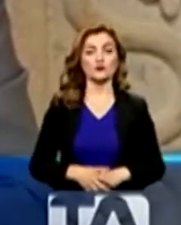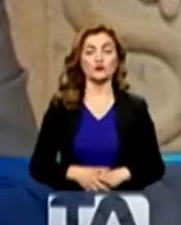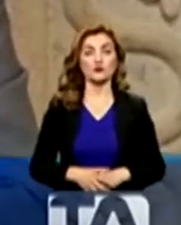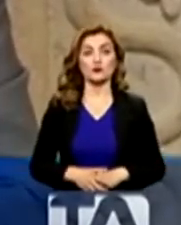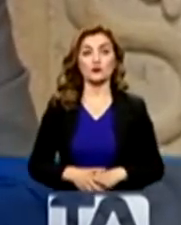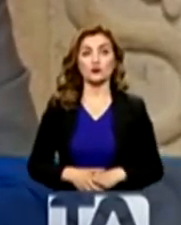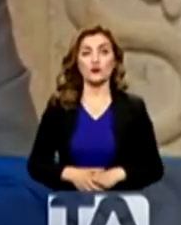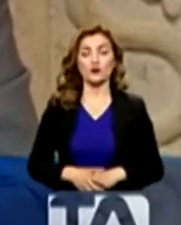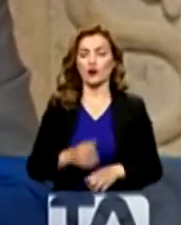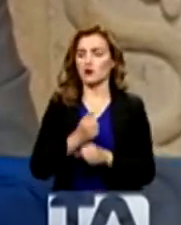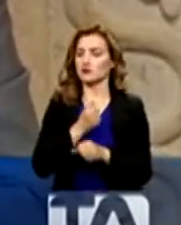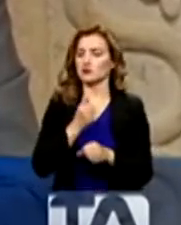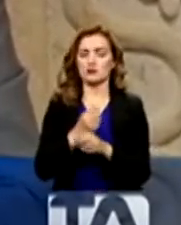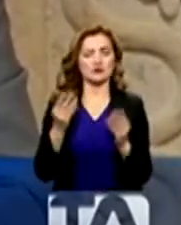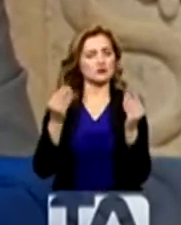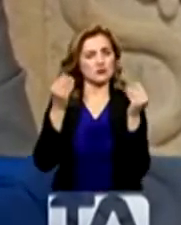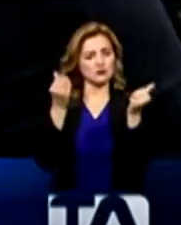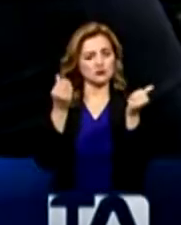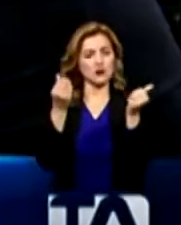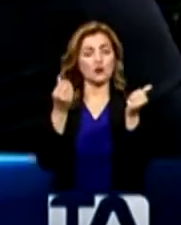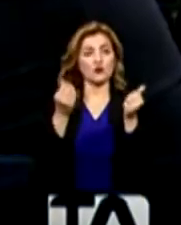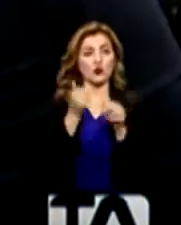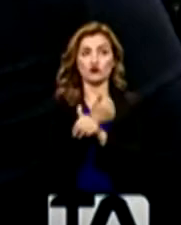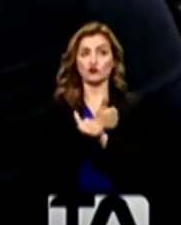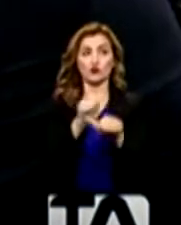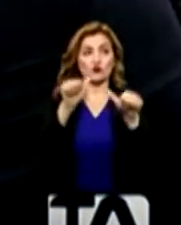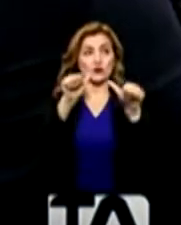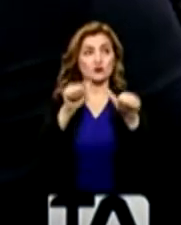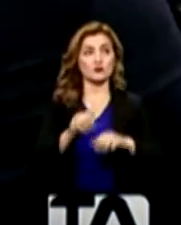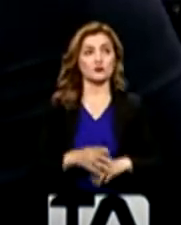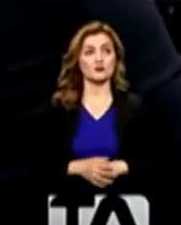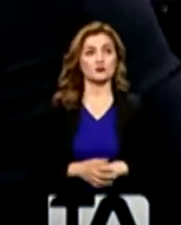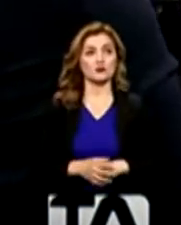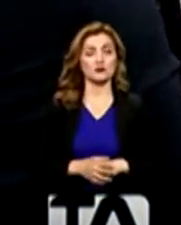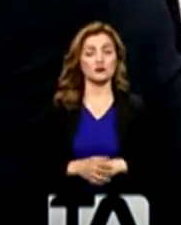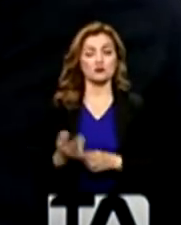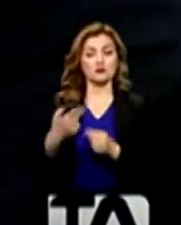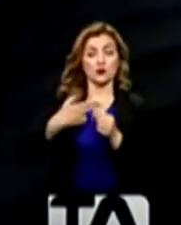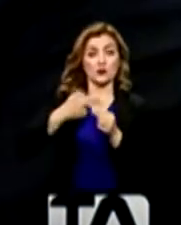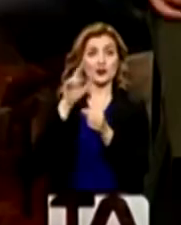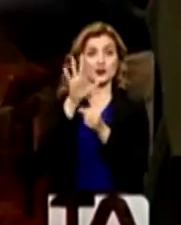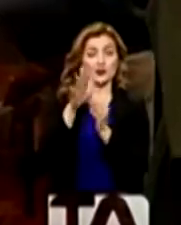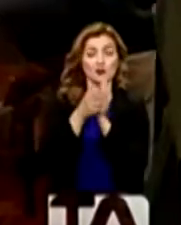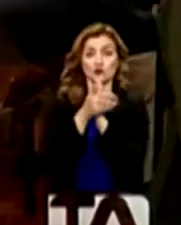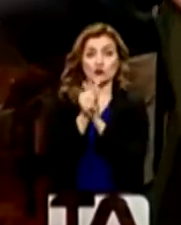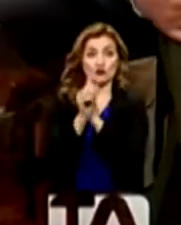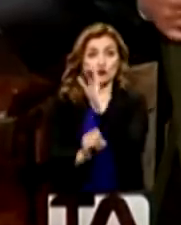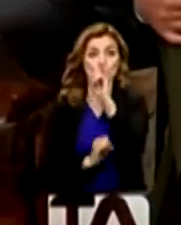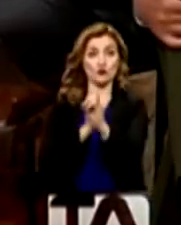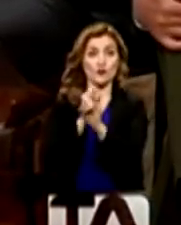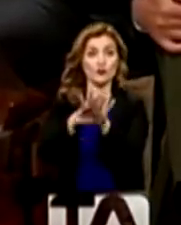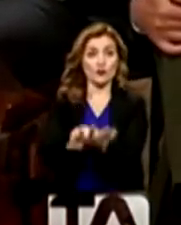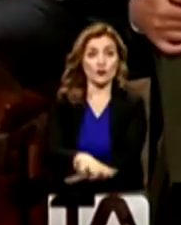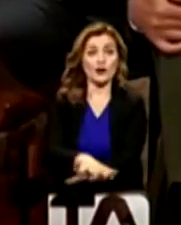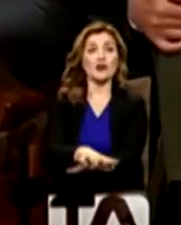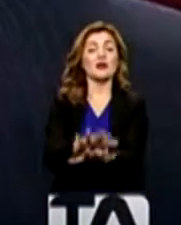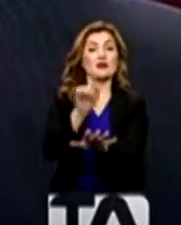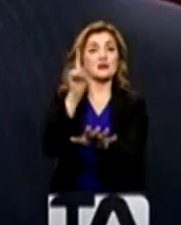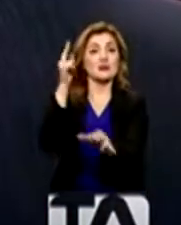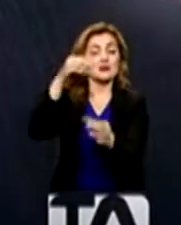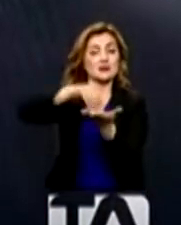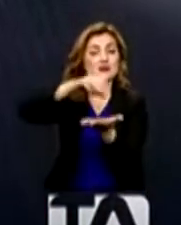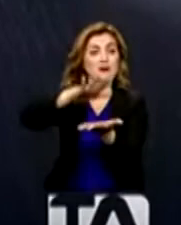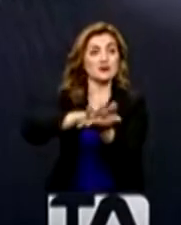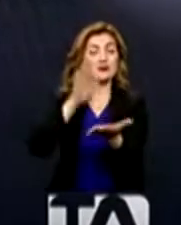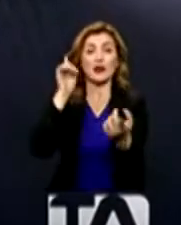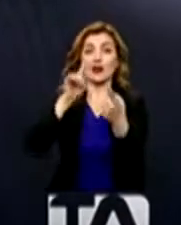esa independencia, esta autonomía. Estará integrada por 5 expertos internacionales y además estará en vigencia hasta que